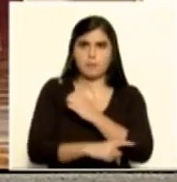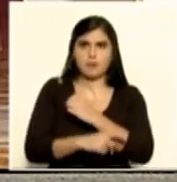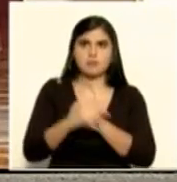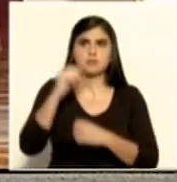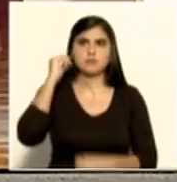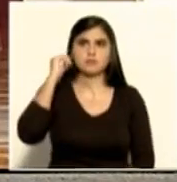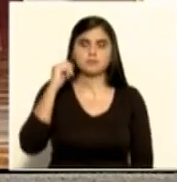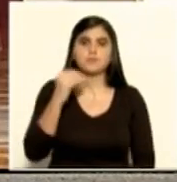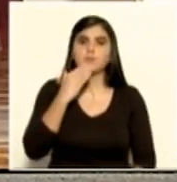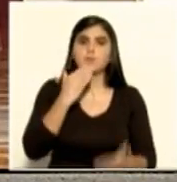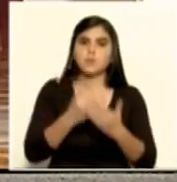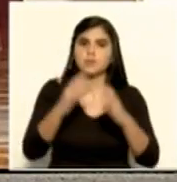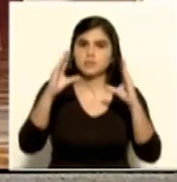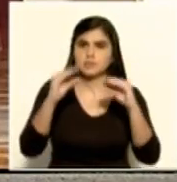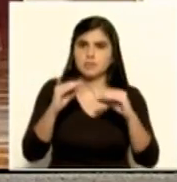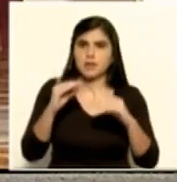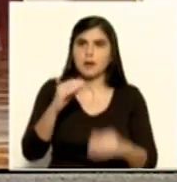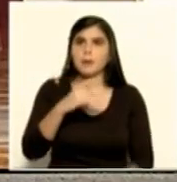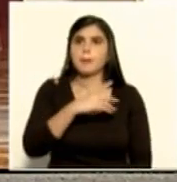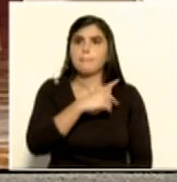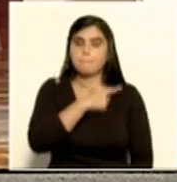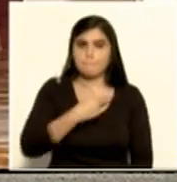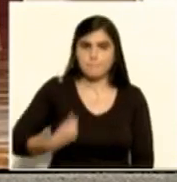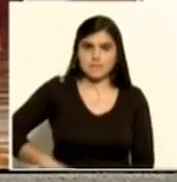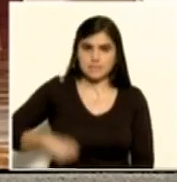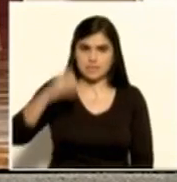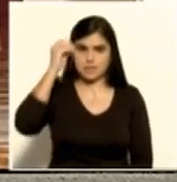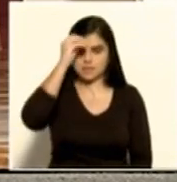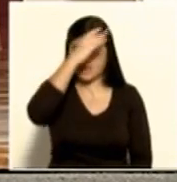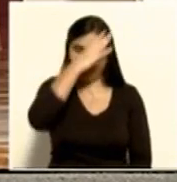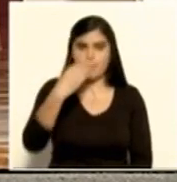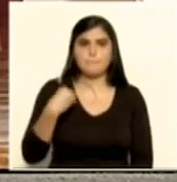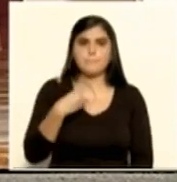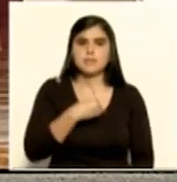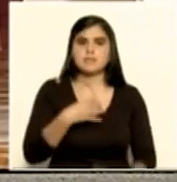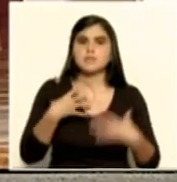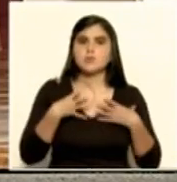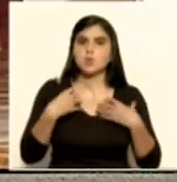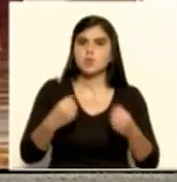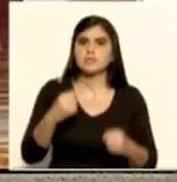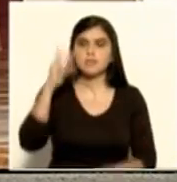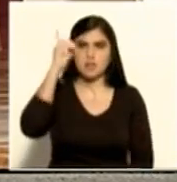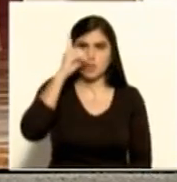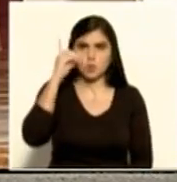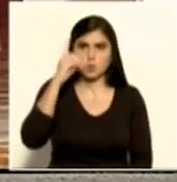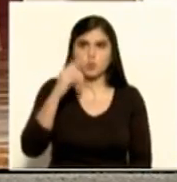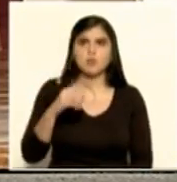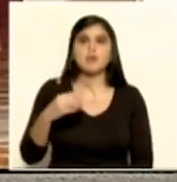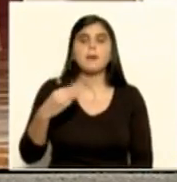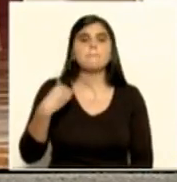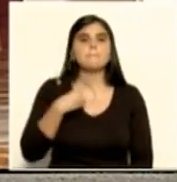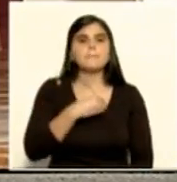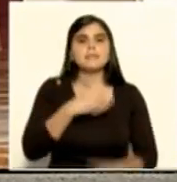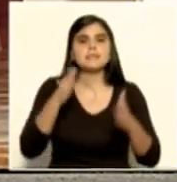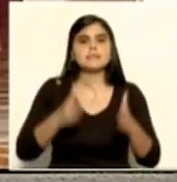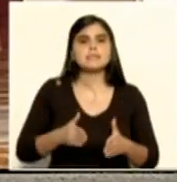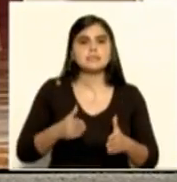Muy buenas tardes, señor presidente de la República, señor ministro de Salud, señora ministra de